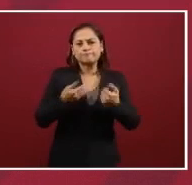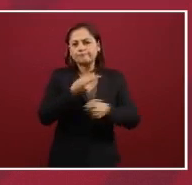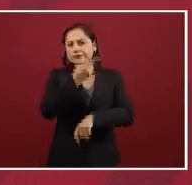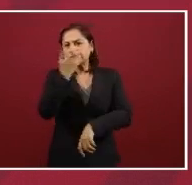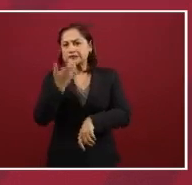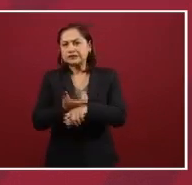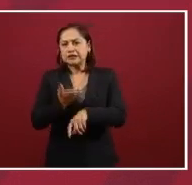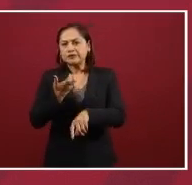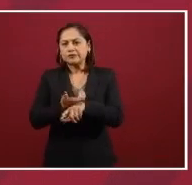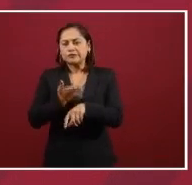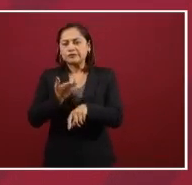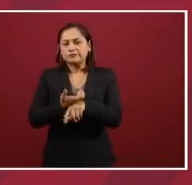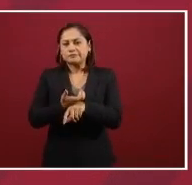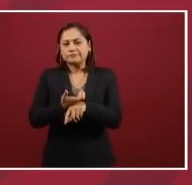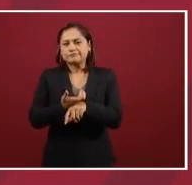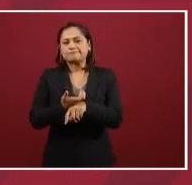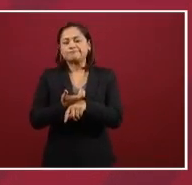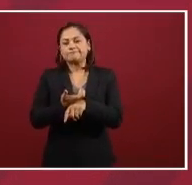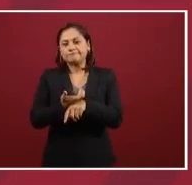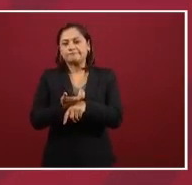se